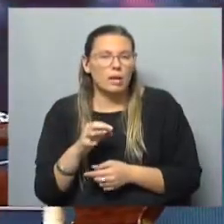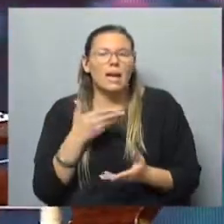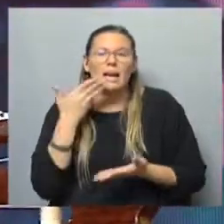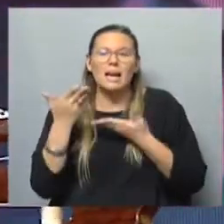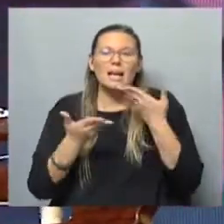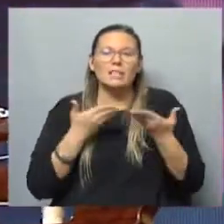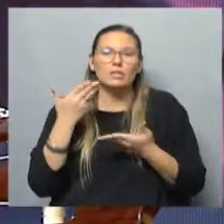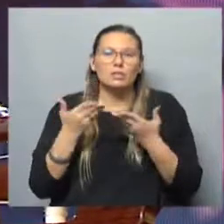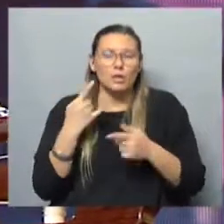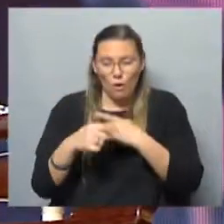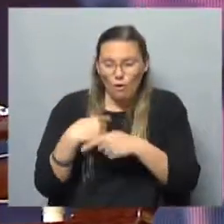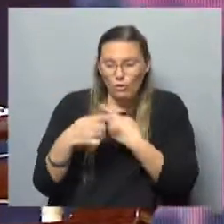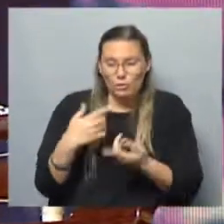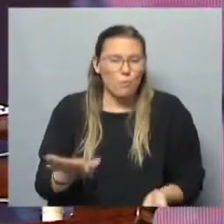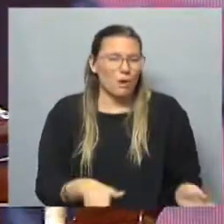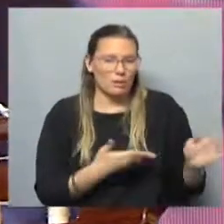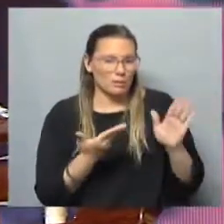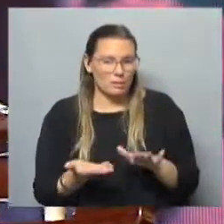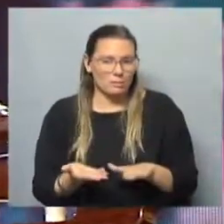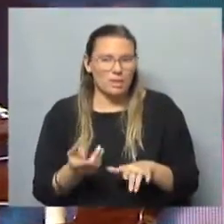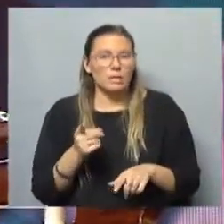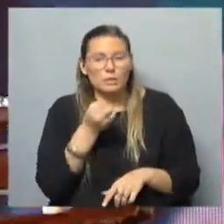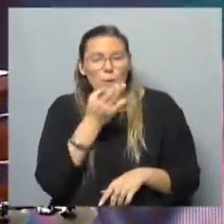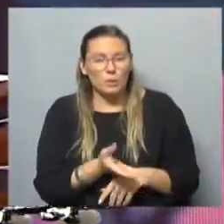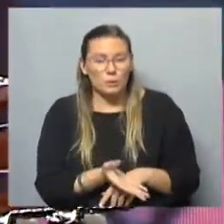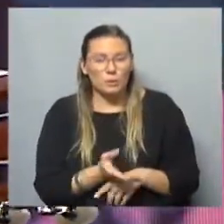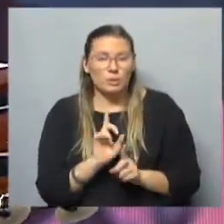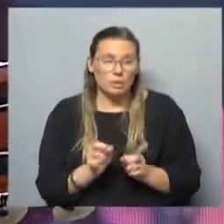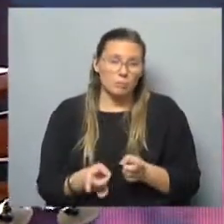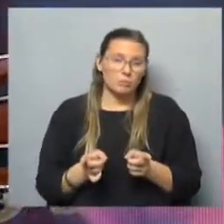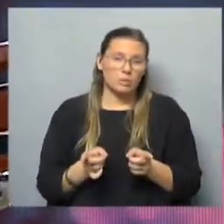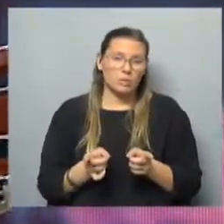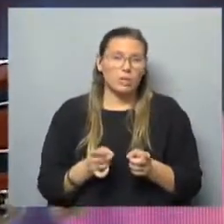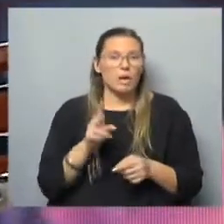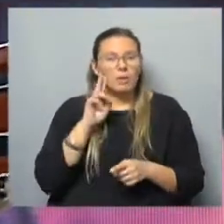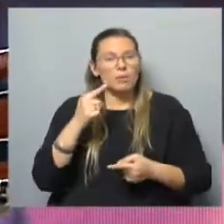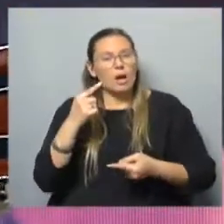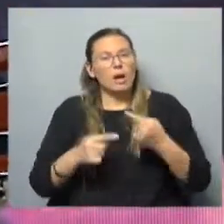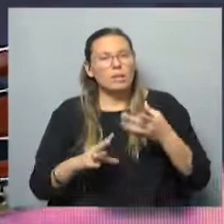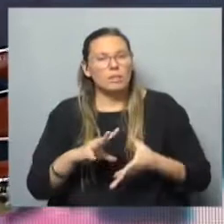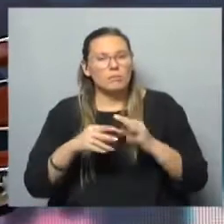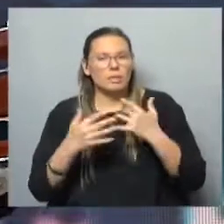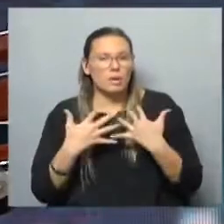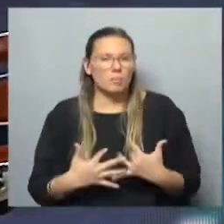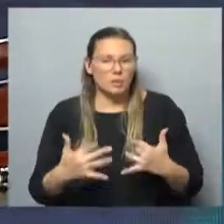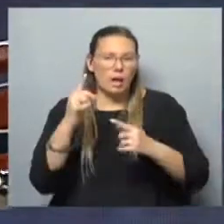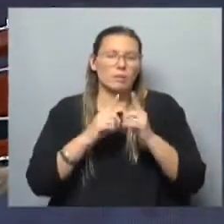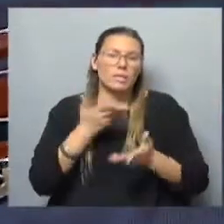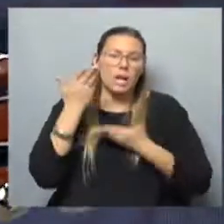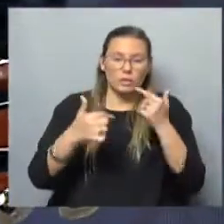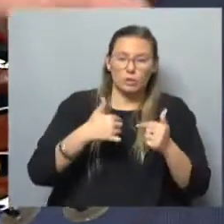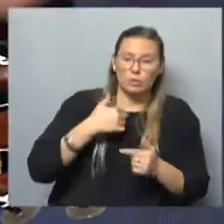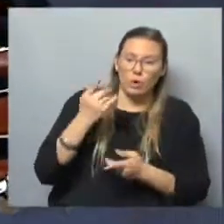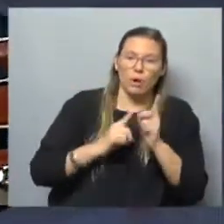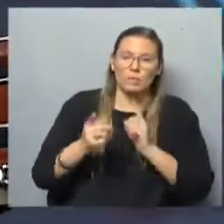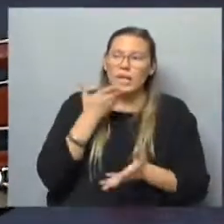canciones tienen vigencia. Y eso está bueno. Y al mismo tiempo, bueno, ver una dinámica de que el espectáculo, bueno, a veces canto una yo, a veces